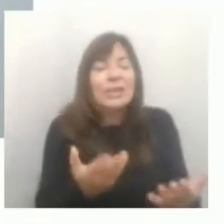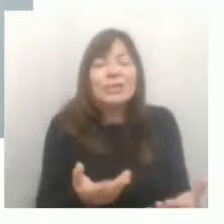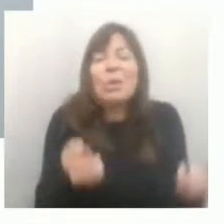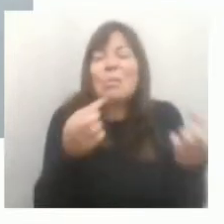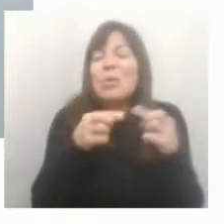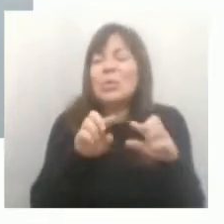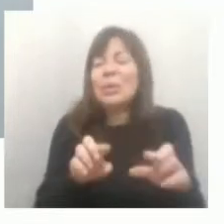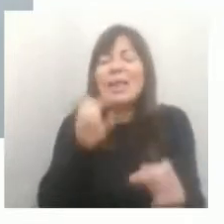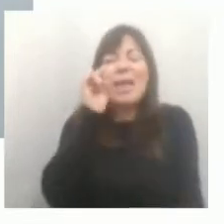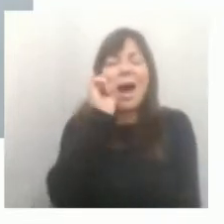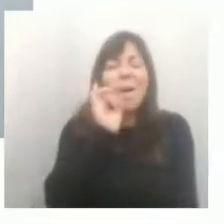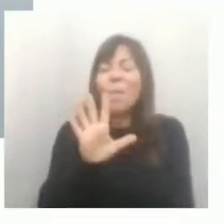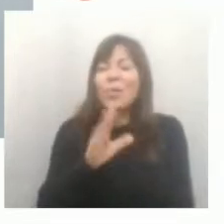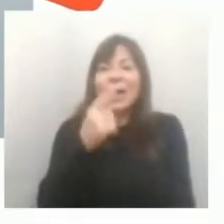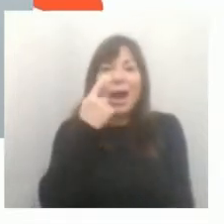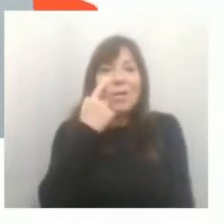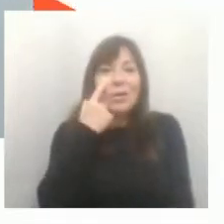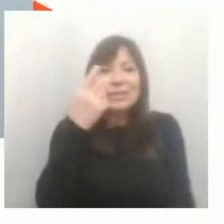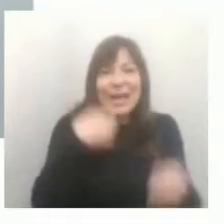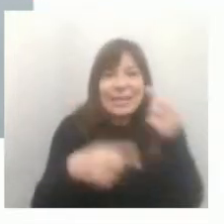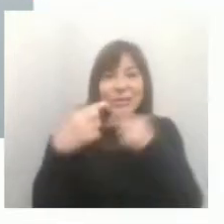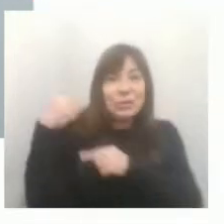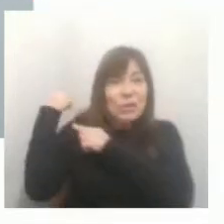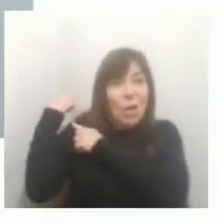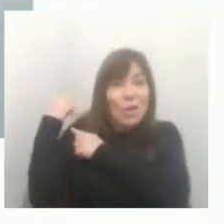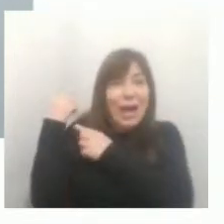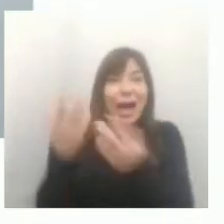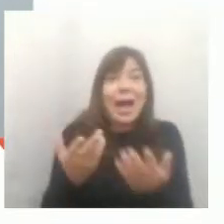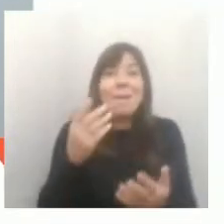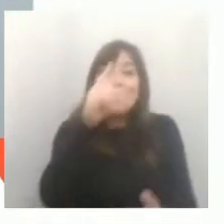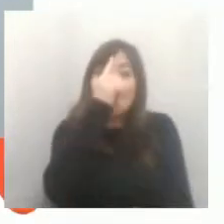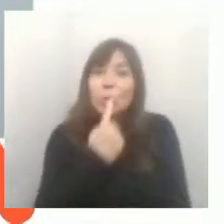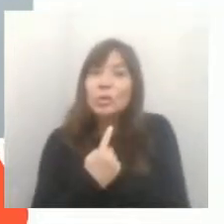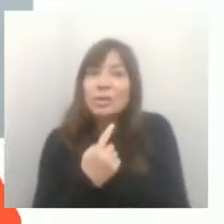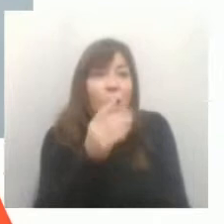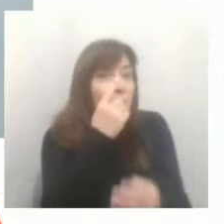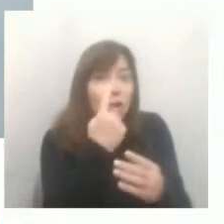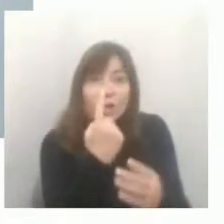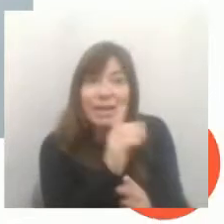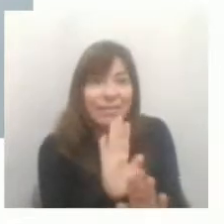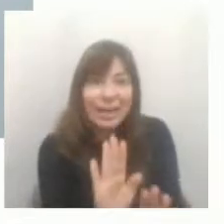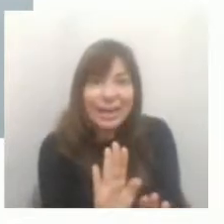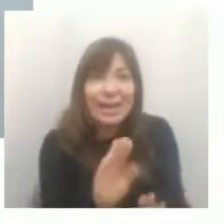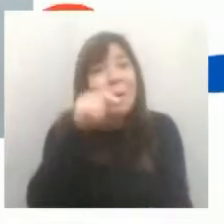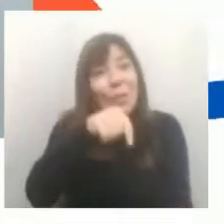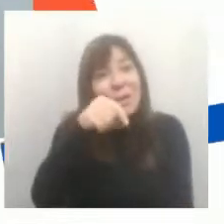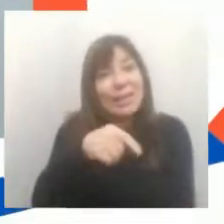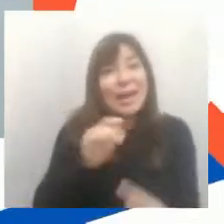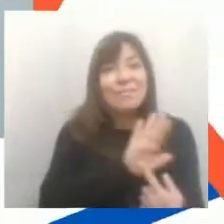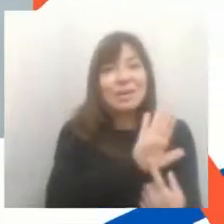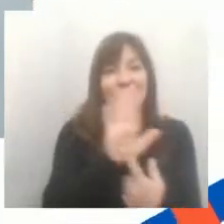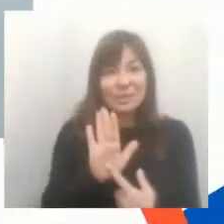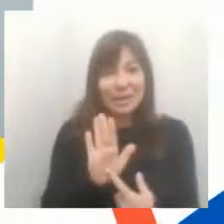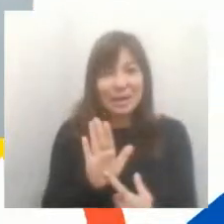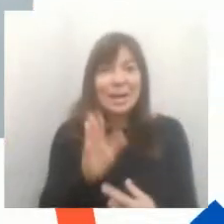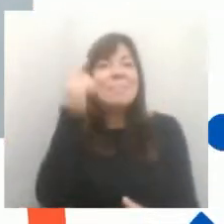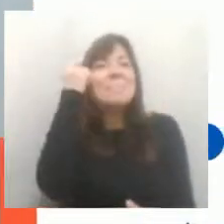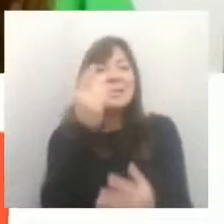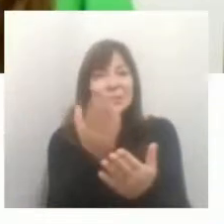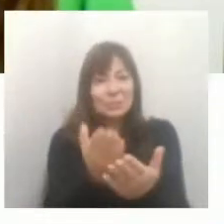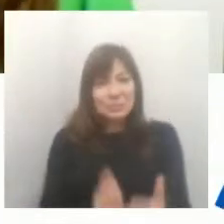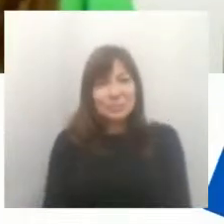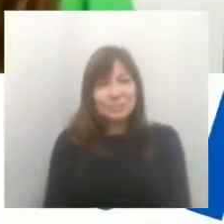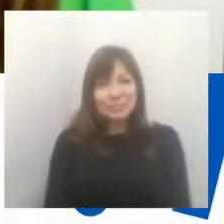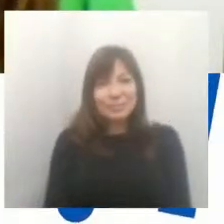poder conocer la historia del museo, lo que no se ve, y lo vamos a mostrar hoy en este recorrido patrimonial. ¿Qué te parece, Pamela?